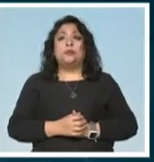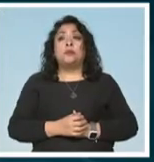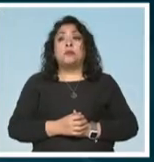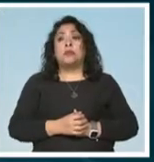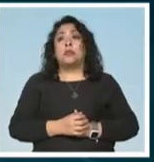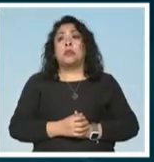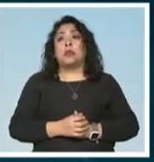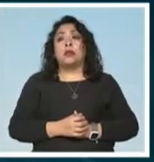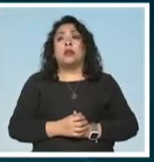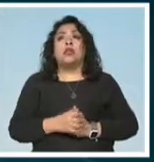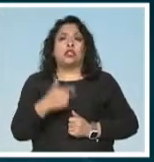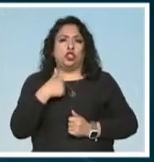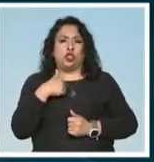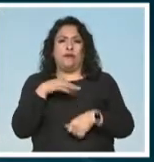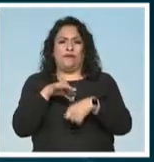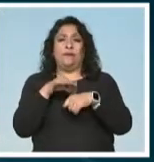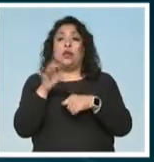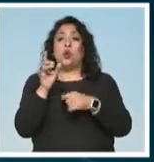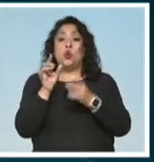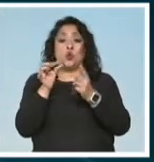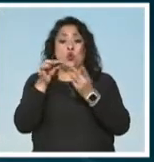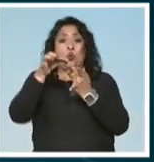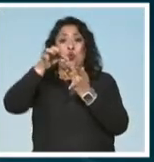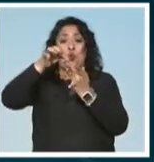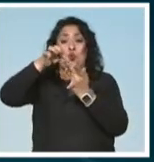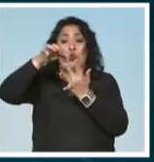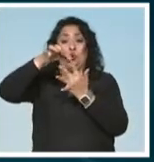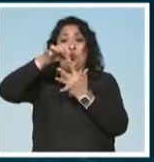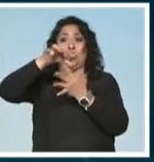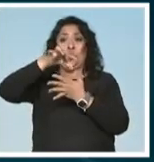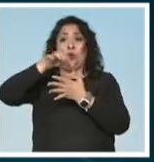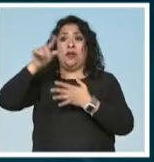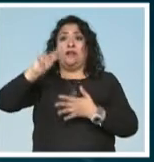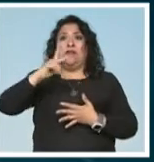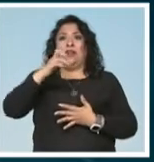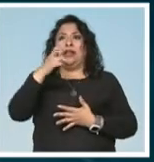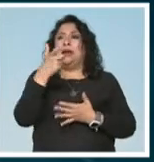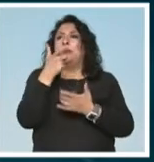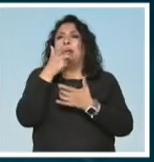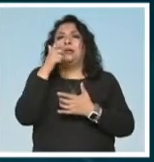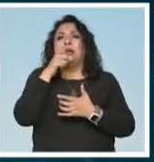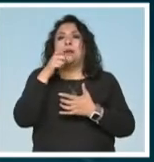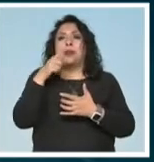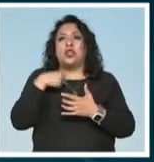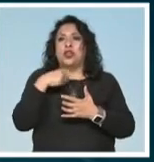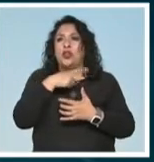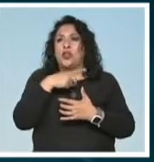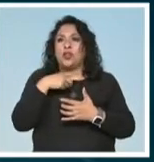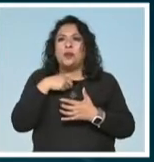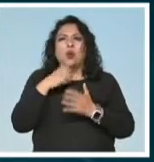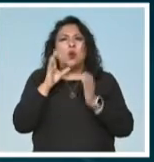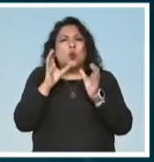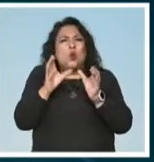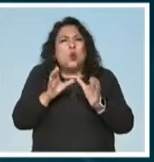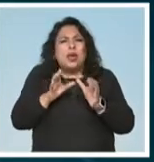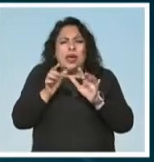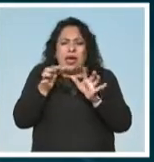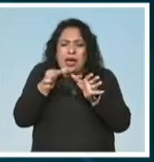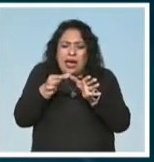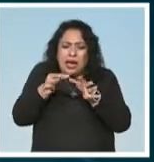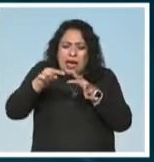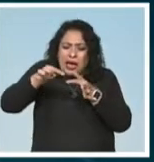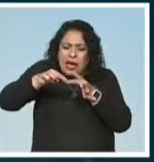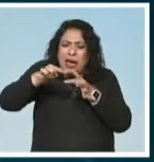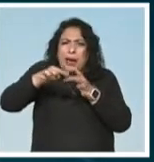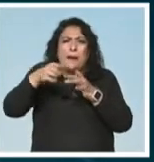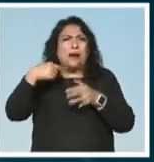Físicamente, por ejemplo, yo toco con las uñas y Philippe ríe todo el tiempo porque yo tengo que cuidar muchísimo las uñas para